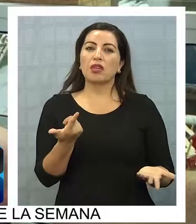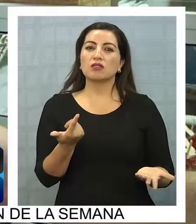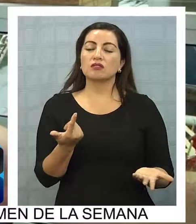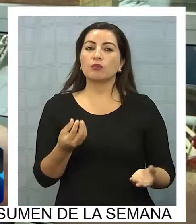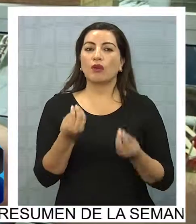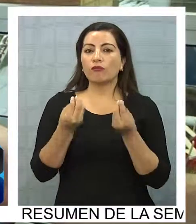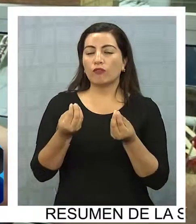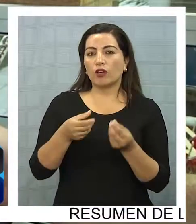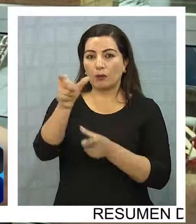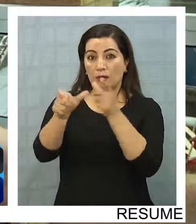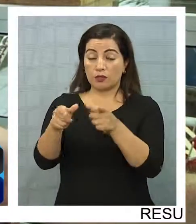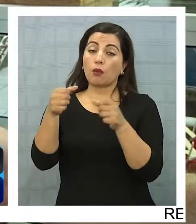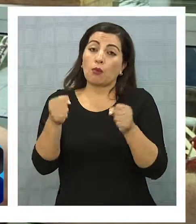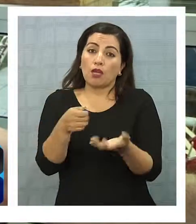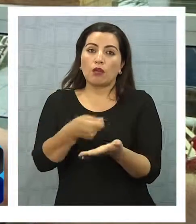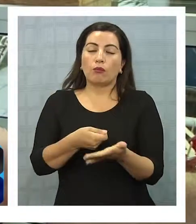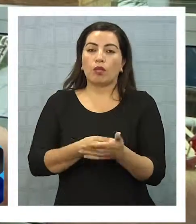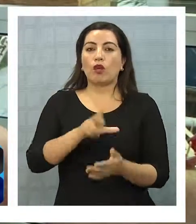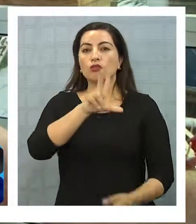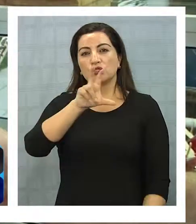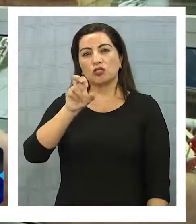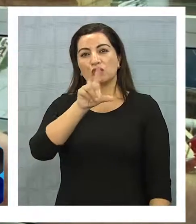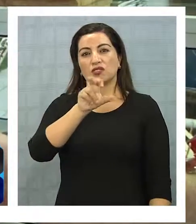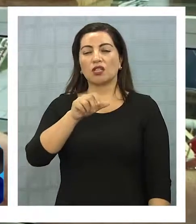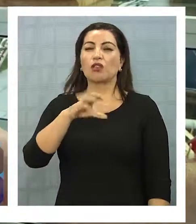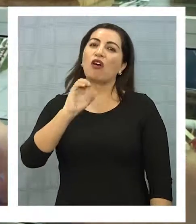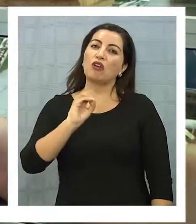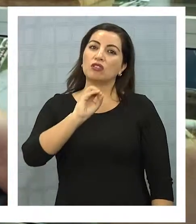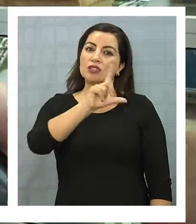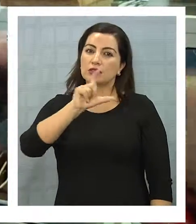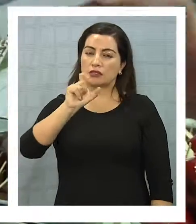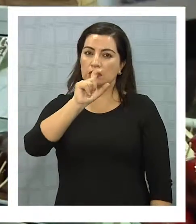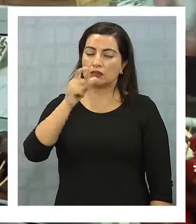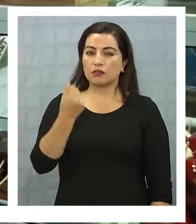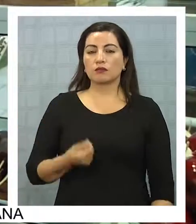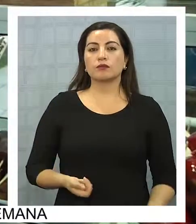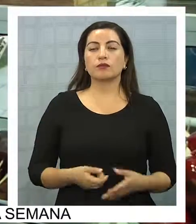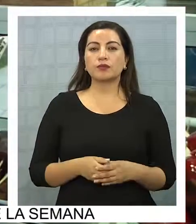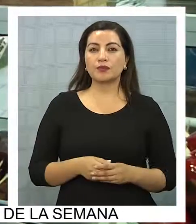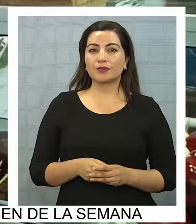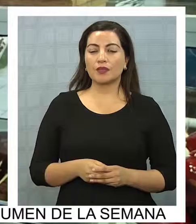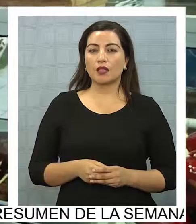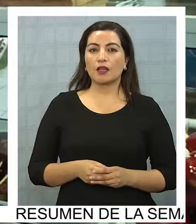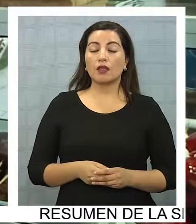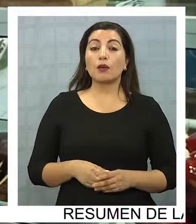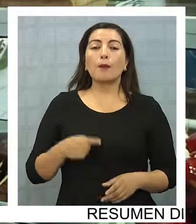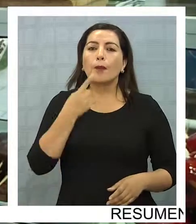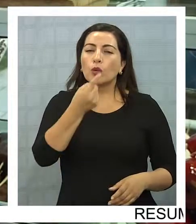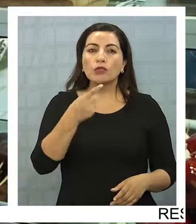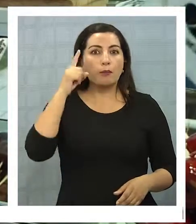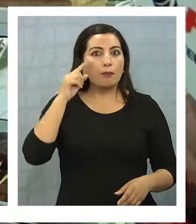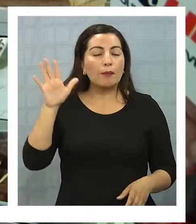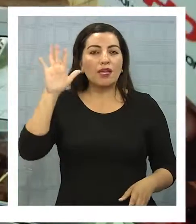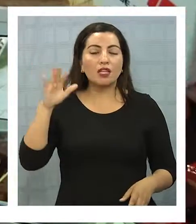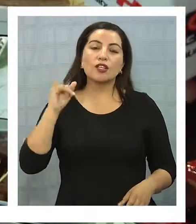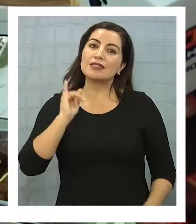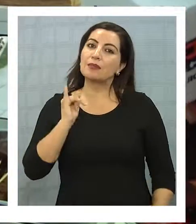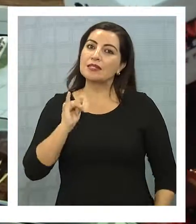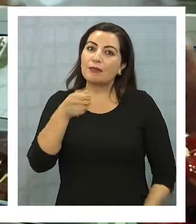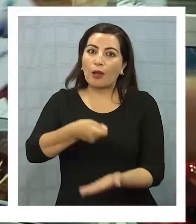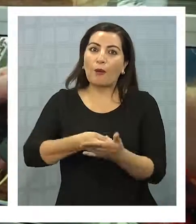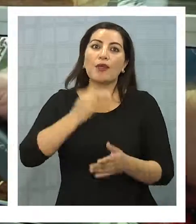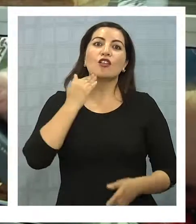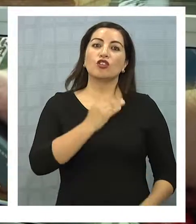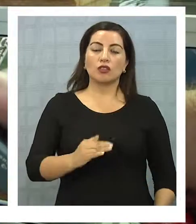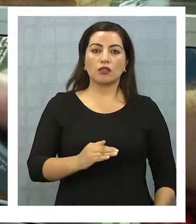accesible igual para la persona entre 800 pesos, 700 pesos Ajá, me imagino yo que su público mayoritariamente son niños o también los